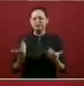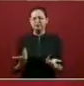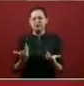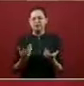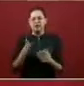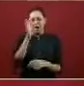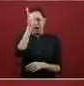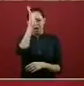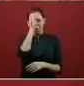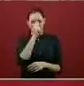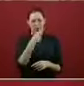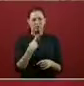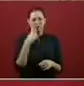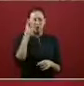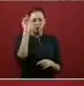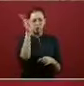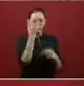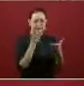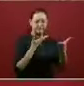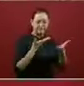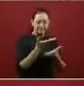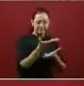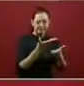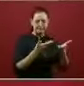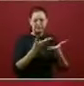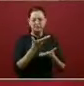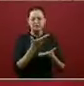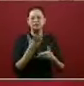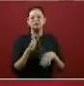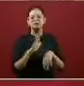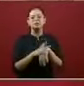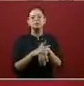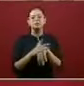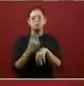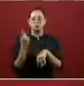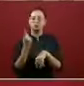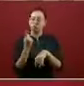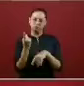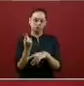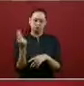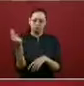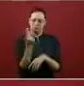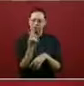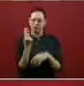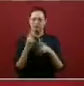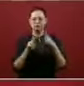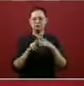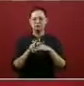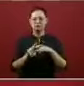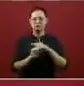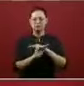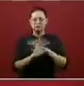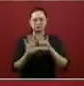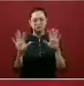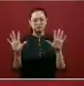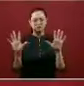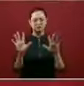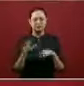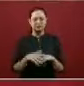de común acuerdo con las universidades, porque conviene la transparencia, sin que